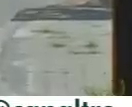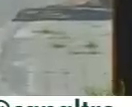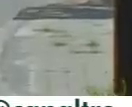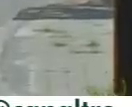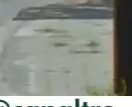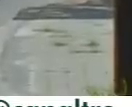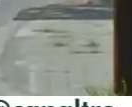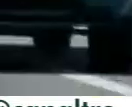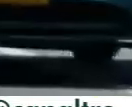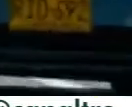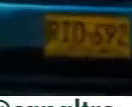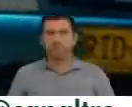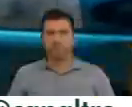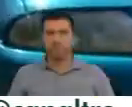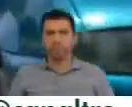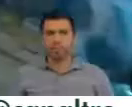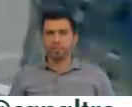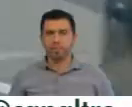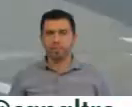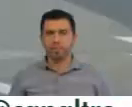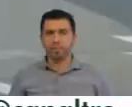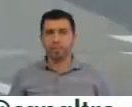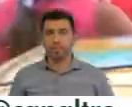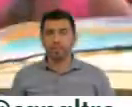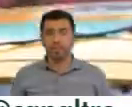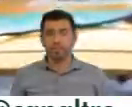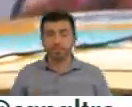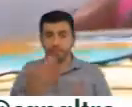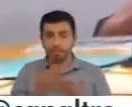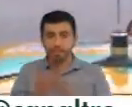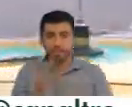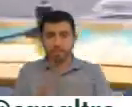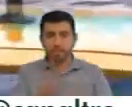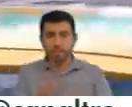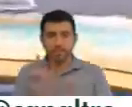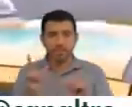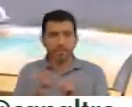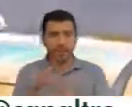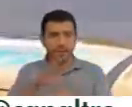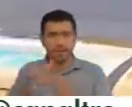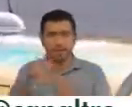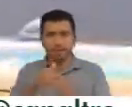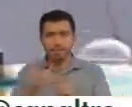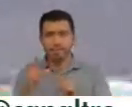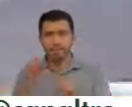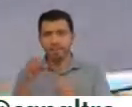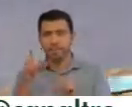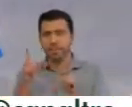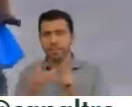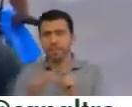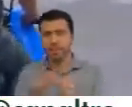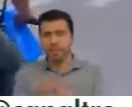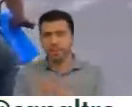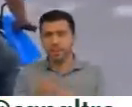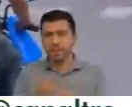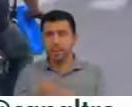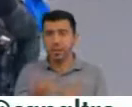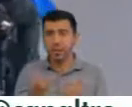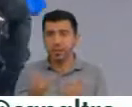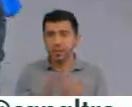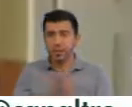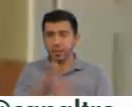denuncia a los taxistas motocicletas con placas de venezuela circulan libremente por las calles de bucaramanga ejerciendo ilegalmente el